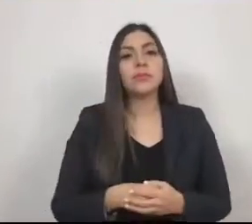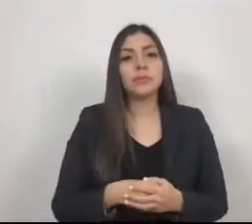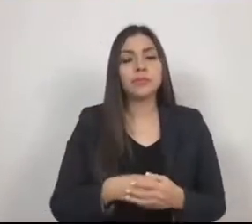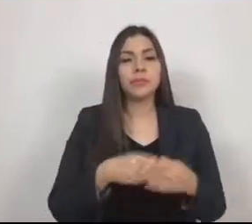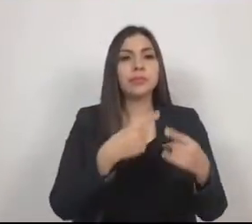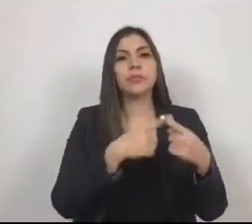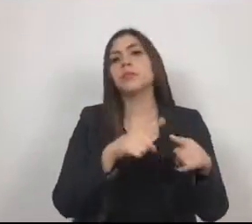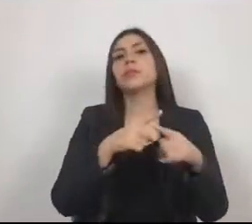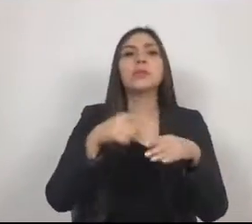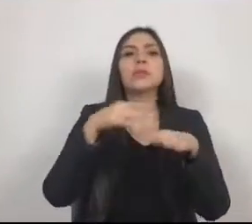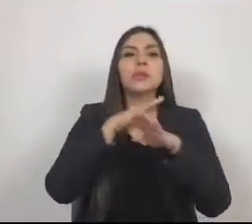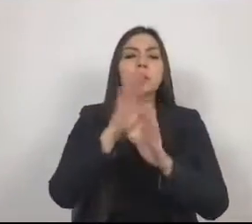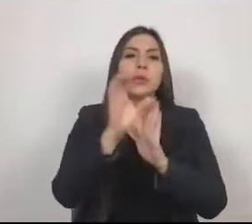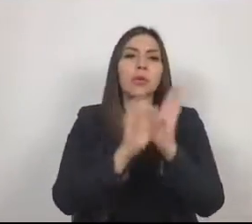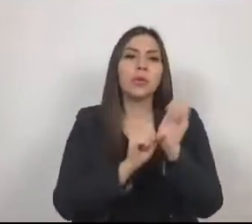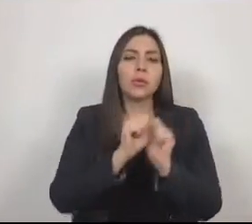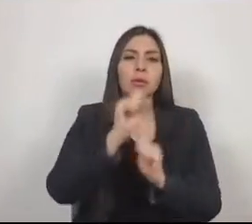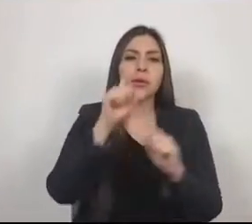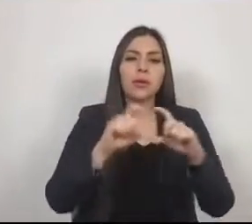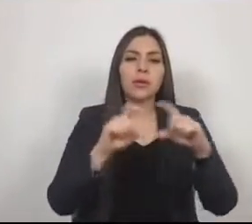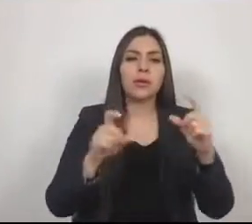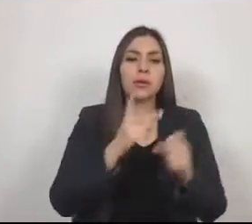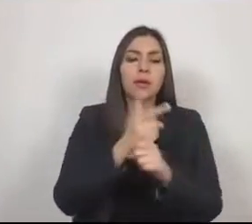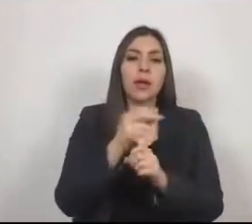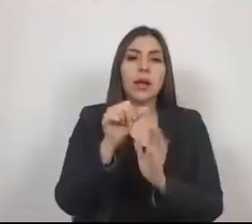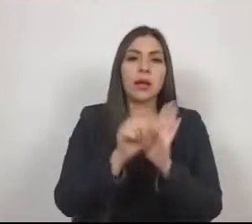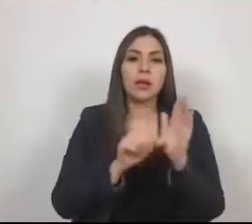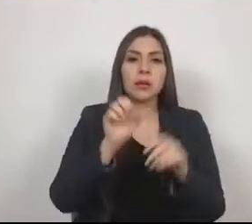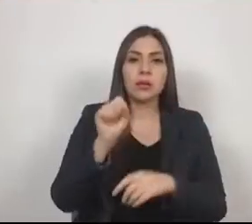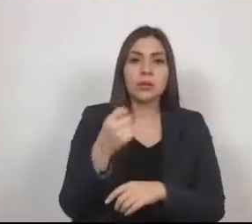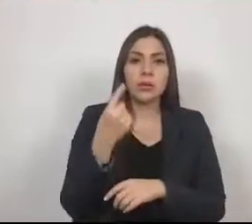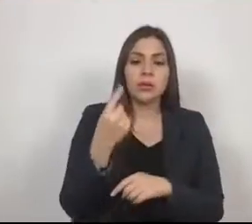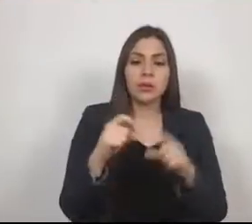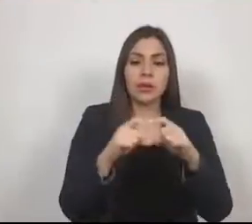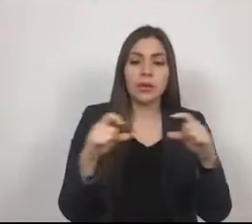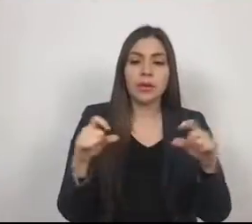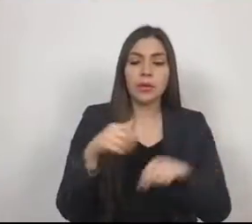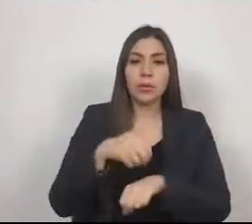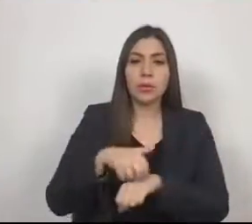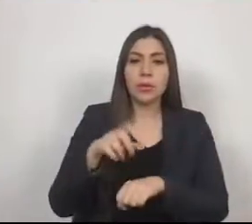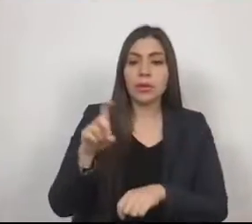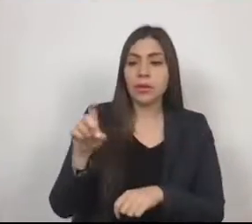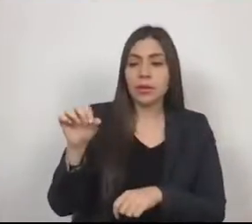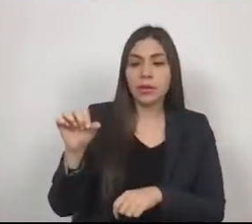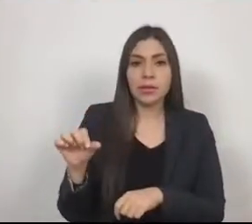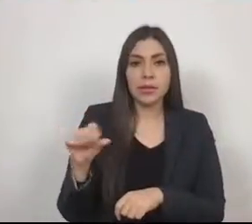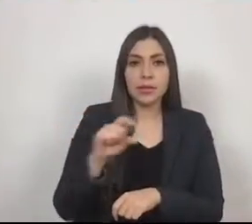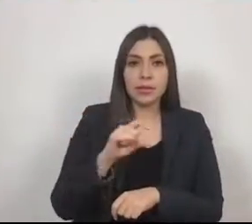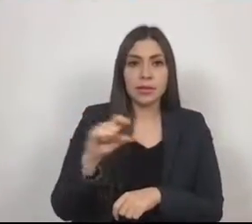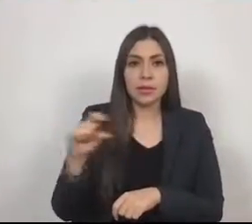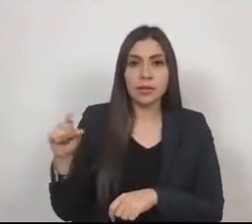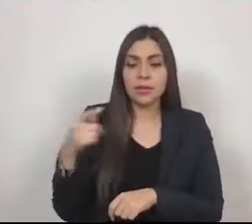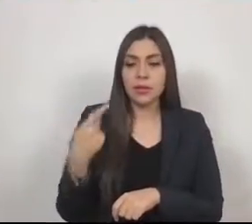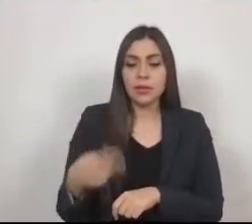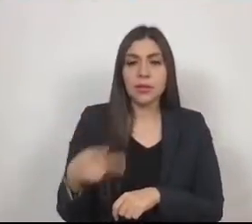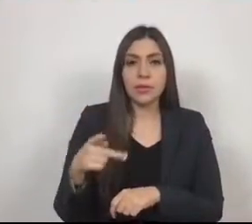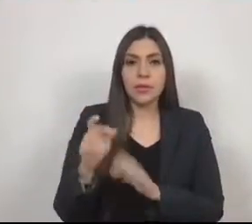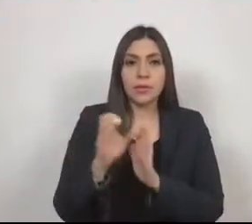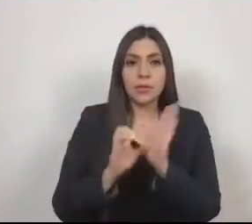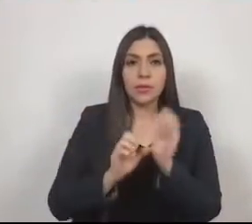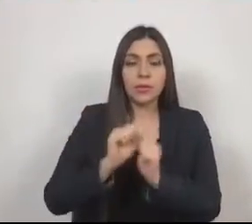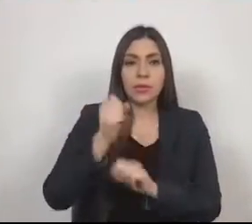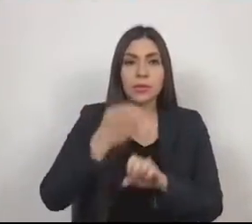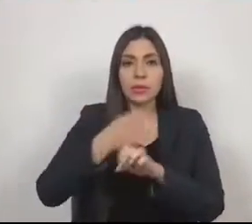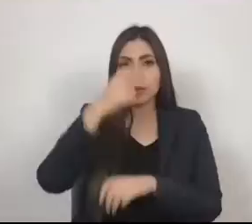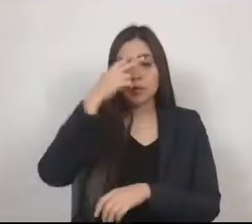en la sección segunda del artículo 61, fracción 36 de nuestra Constitución local, establece